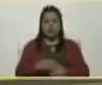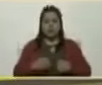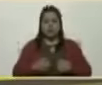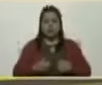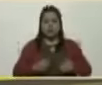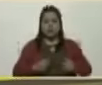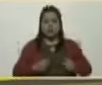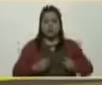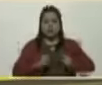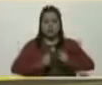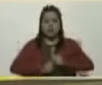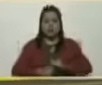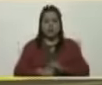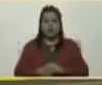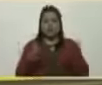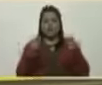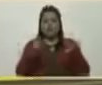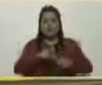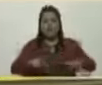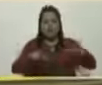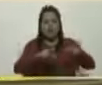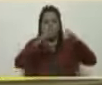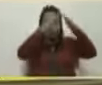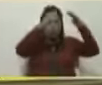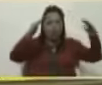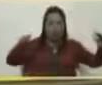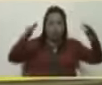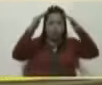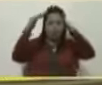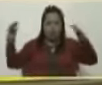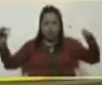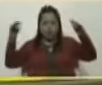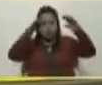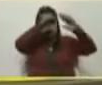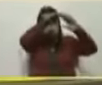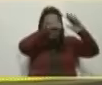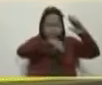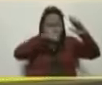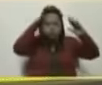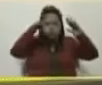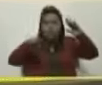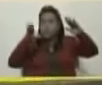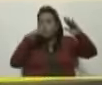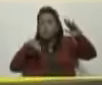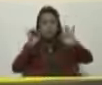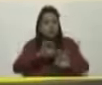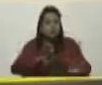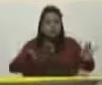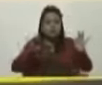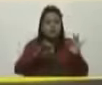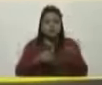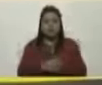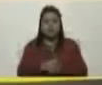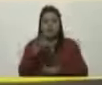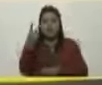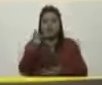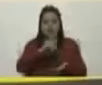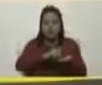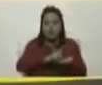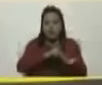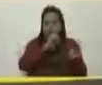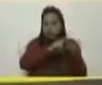de garpones que están vacíos, totalmente vacíos. Tenemos dos parroquias, como es Cantagallo y